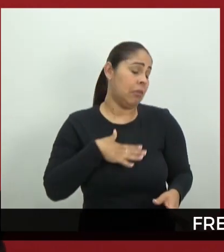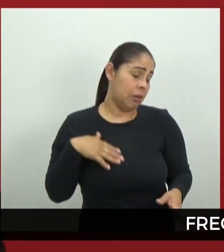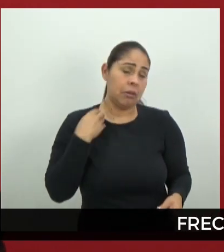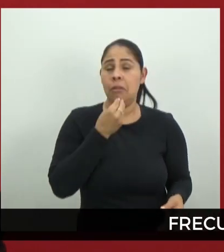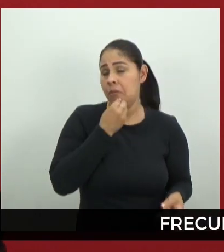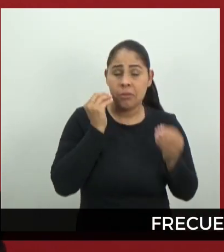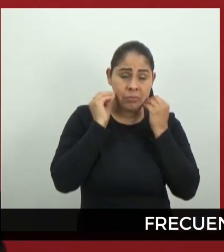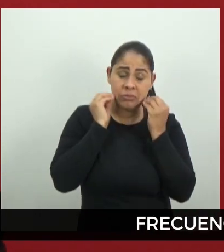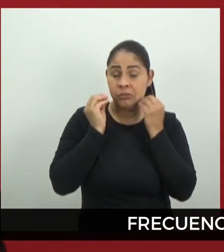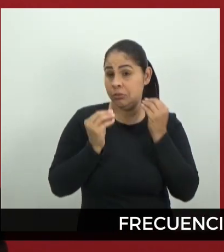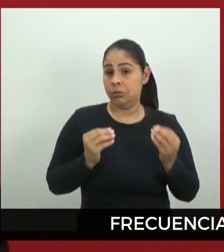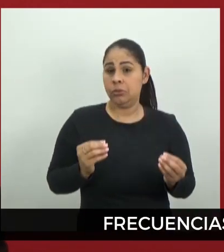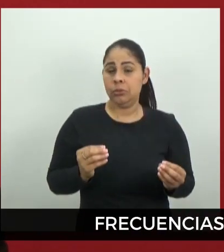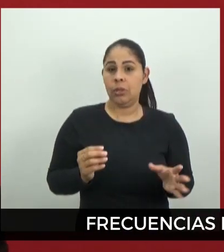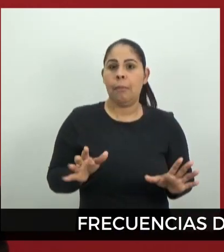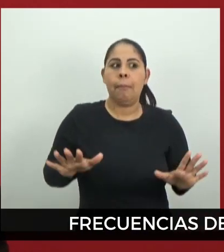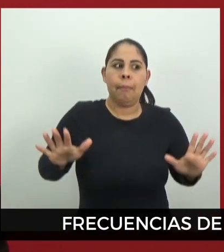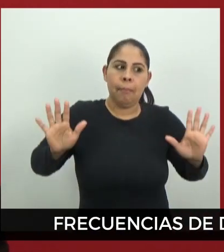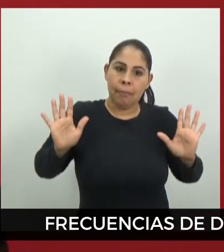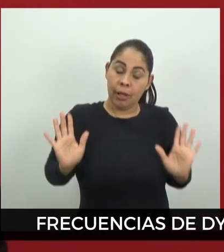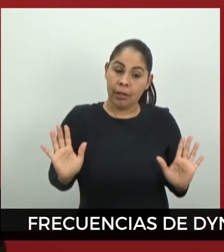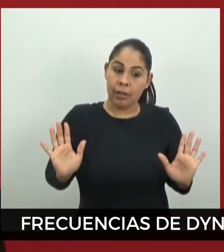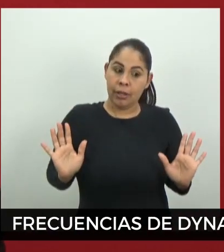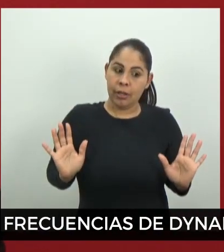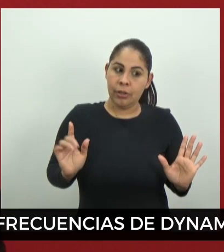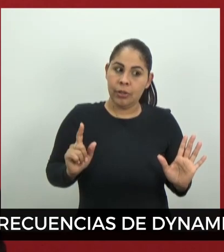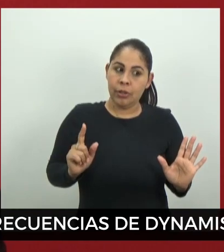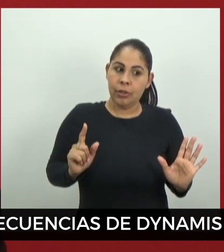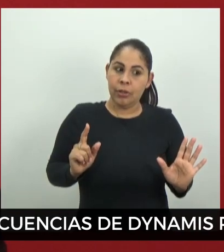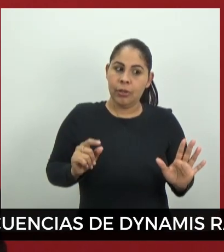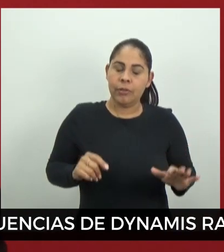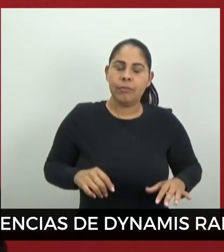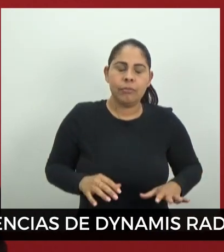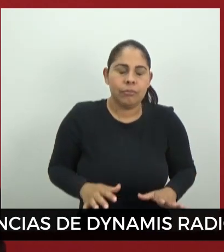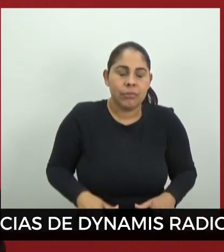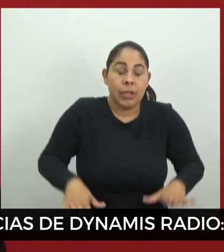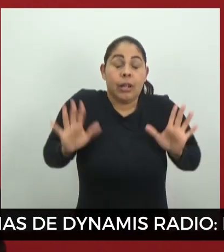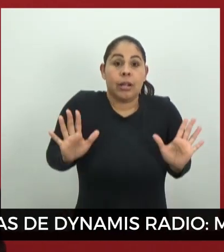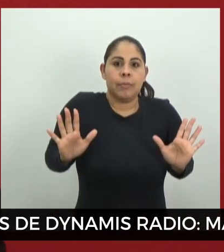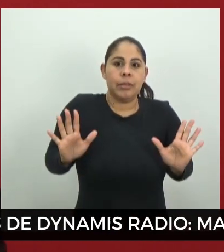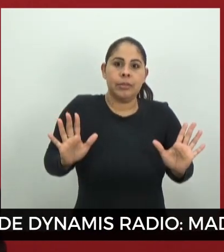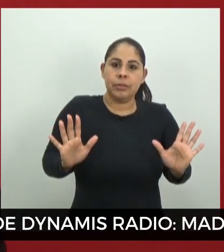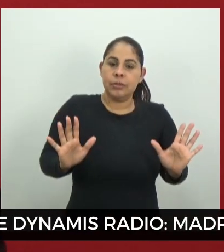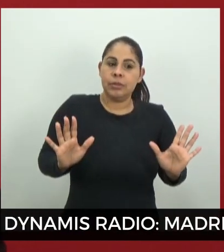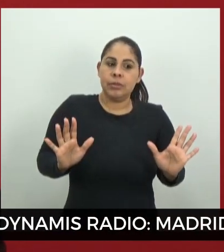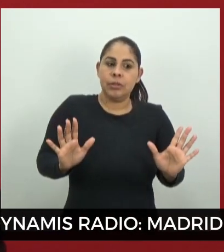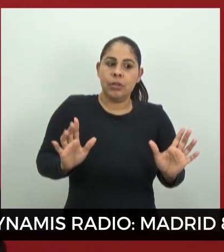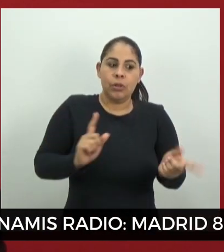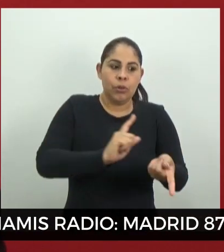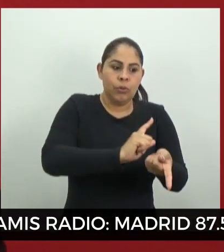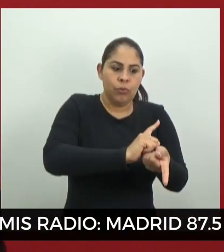cariñosa, pero de un momento a otro, de repente,